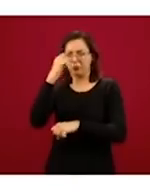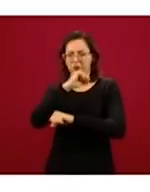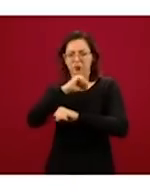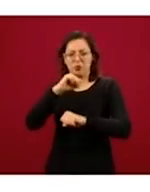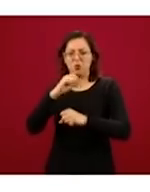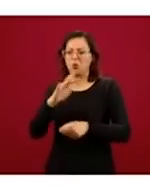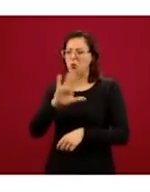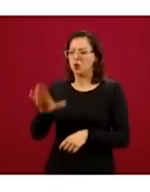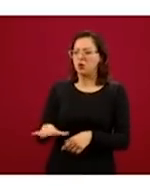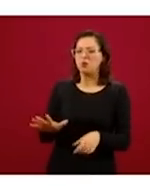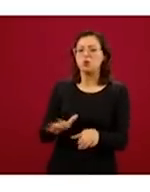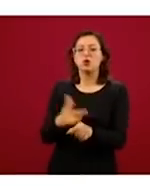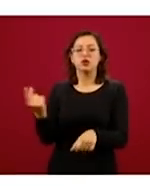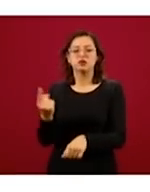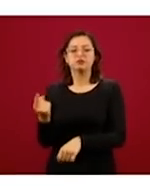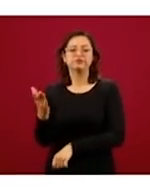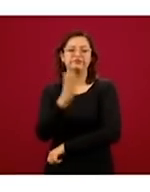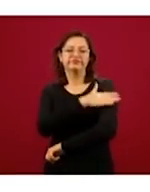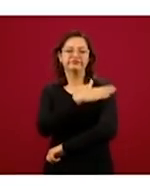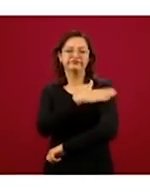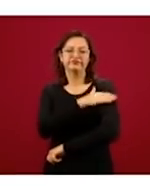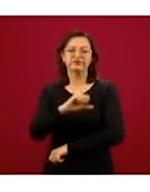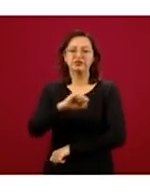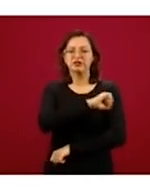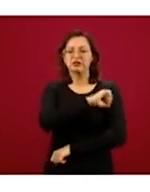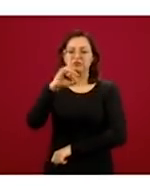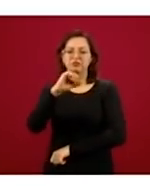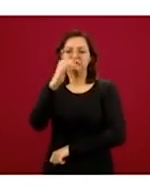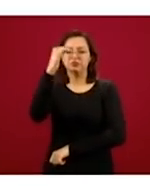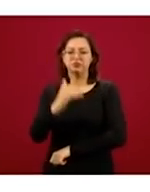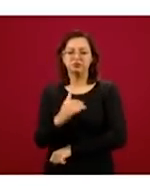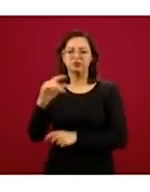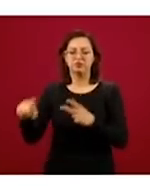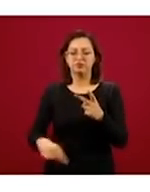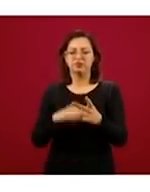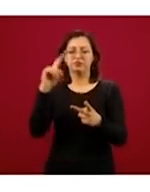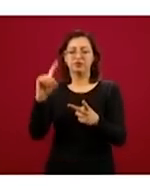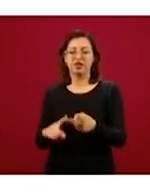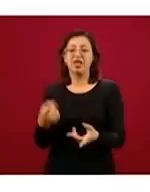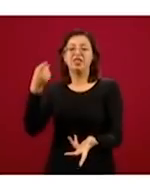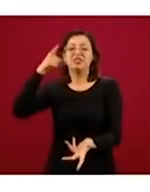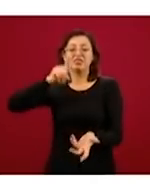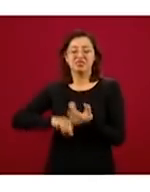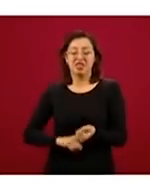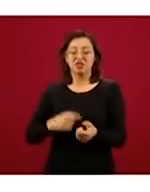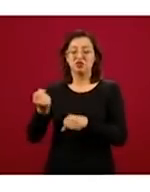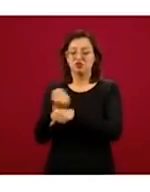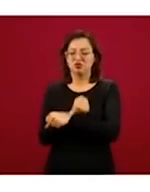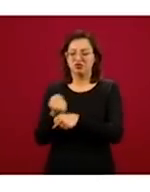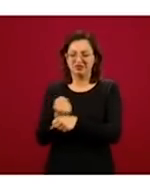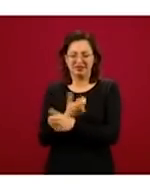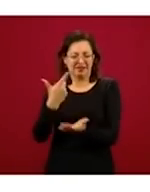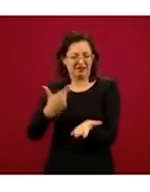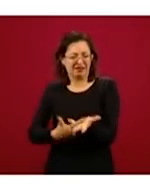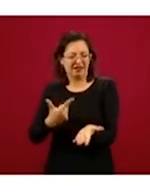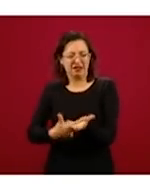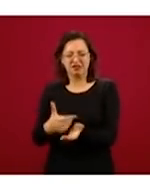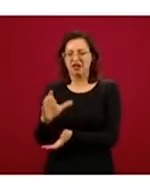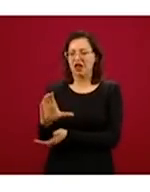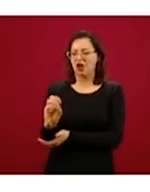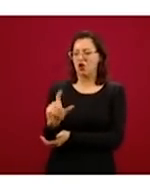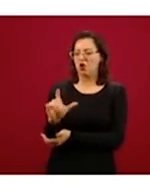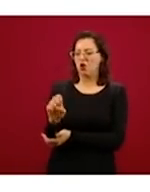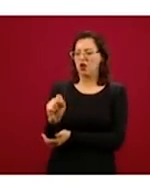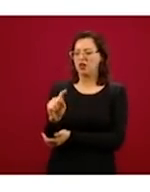alteraciones como hipertensión dislipidemias que son el tener el colesterol y alteraciones del